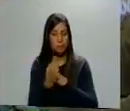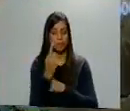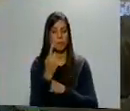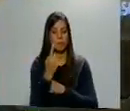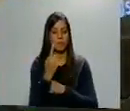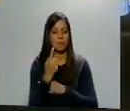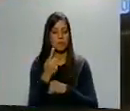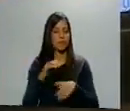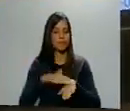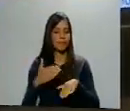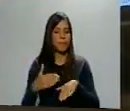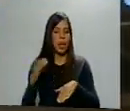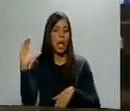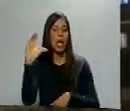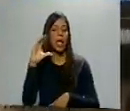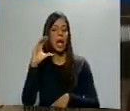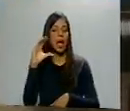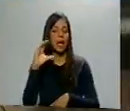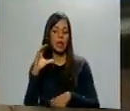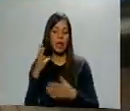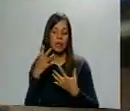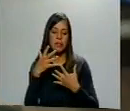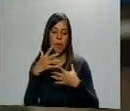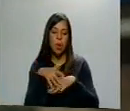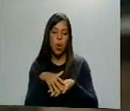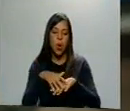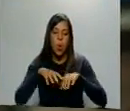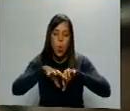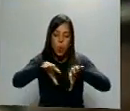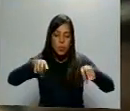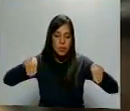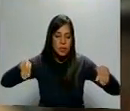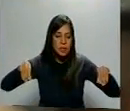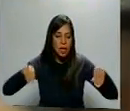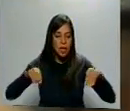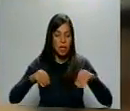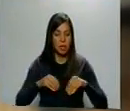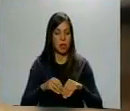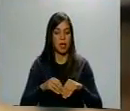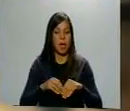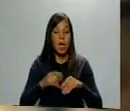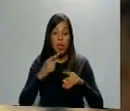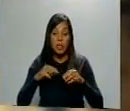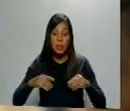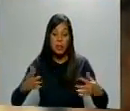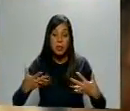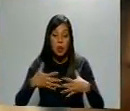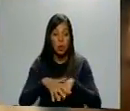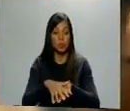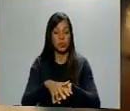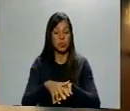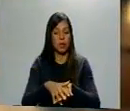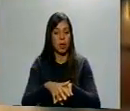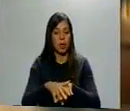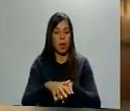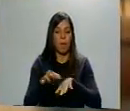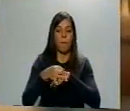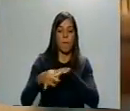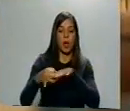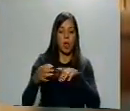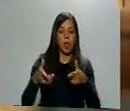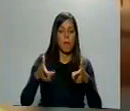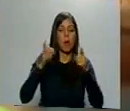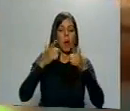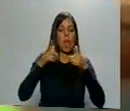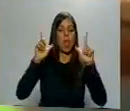partiendo de que Caracas es una unidad espacial que va más allá de los límites de lo que llamamos municipio libertador.